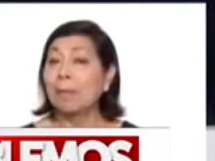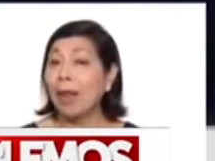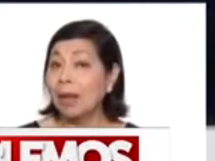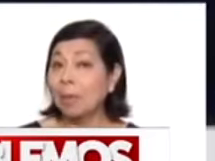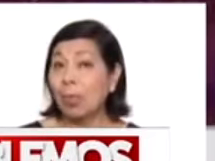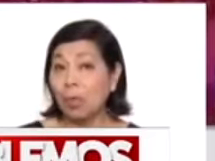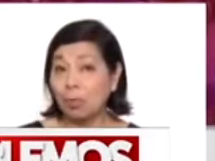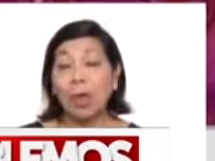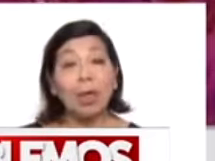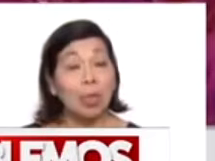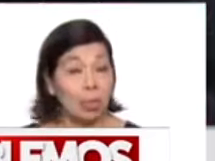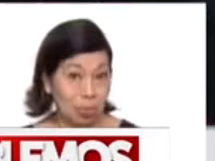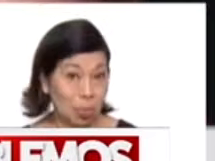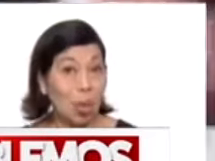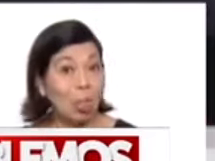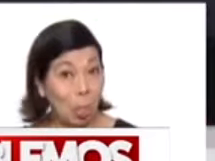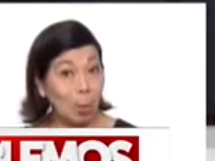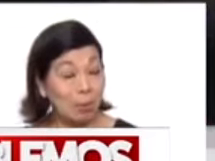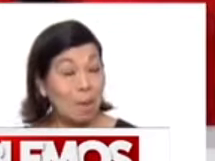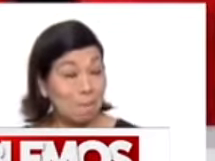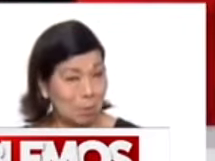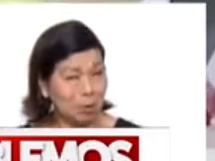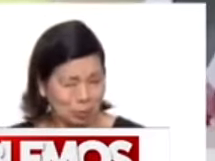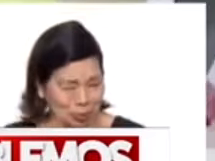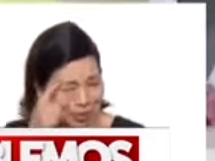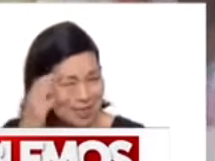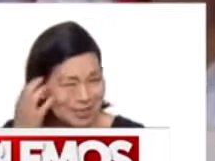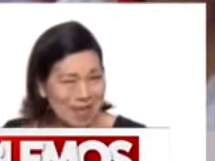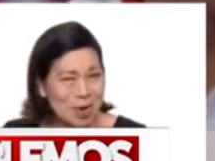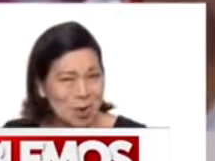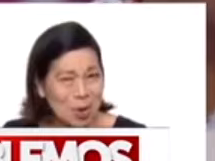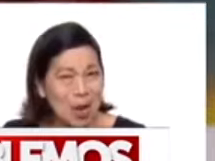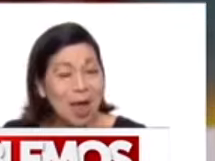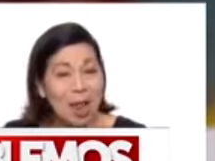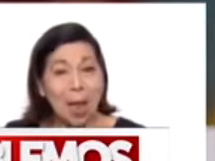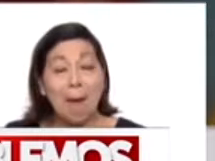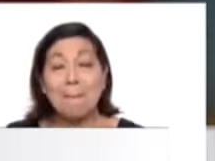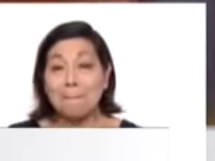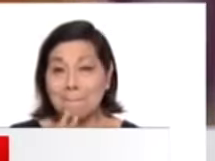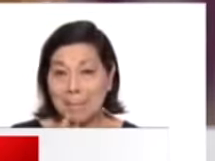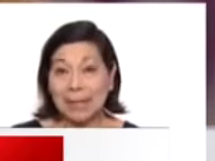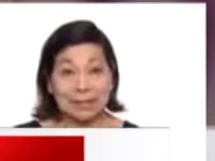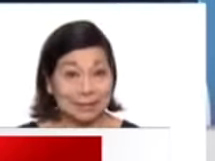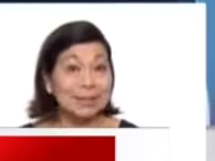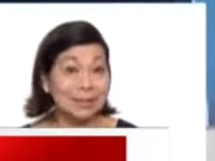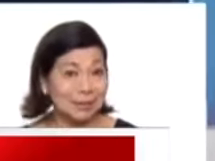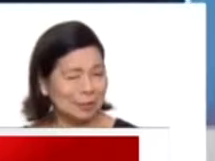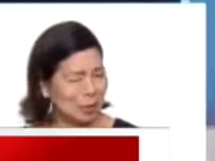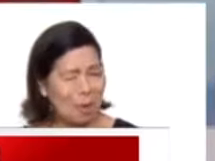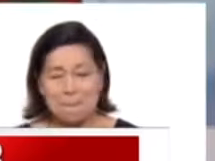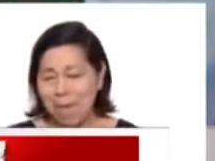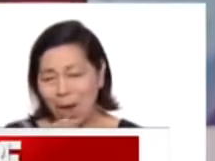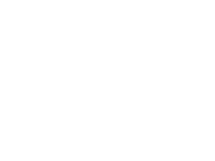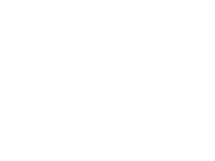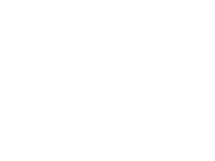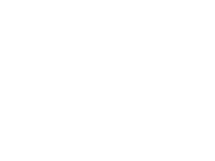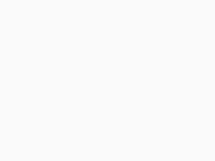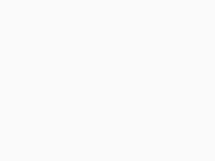Si en Lima 2019 lo hicimos bien, pueden estar seguros que en Lima 2027 lo haremos aún